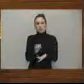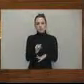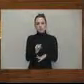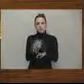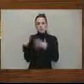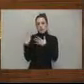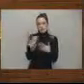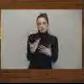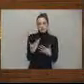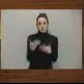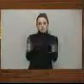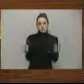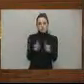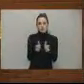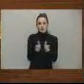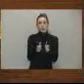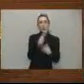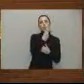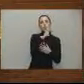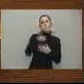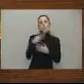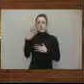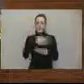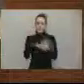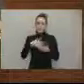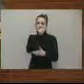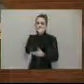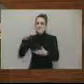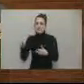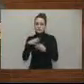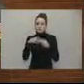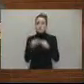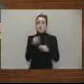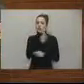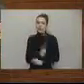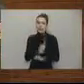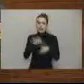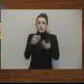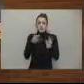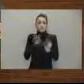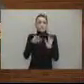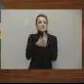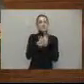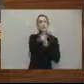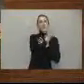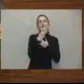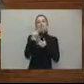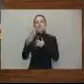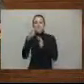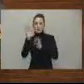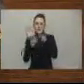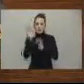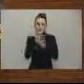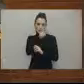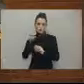10 años de 2,5 millones de viajeros, lo que representa nada menos que una caída del 43%.